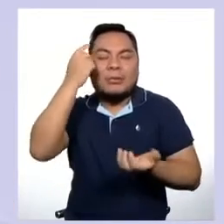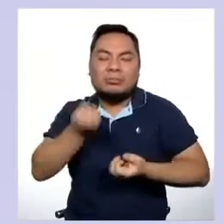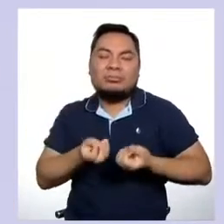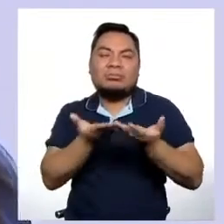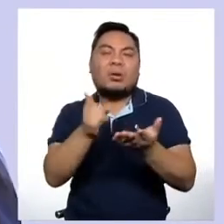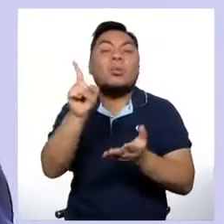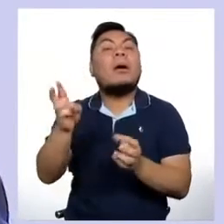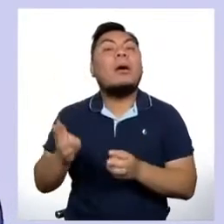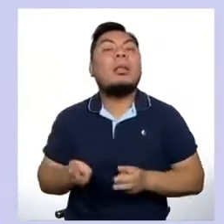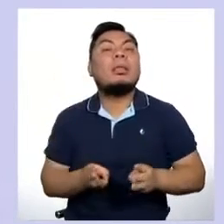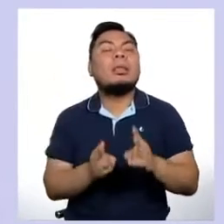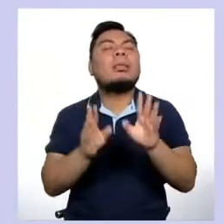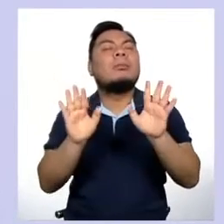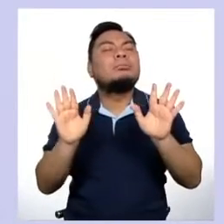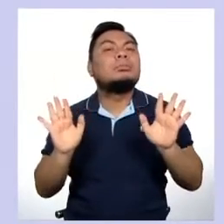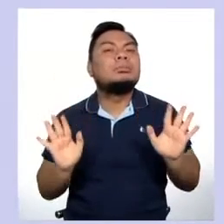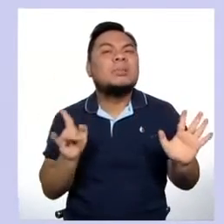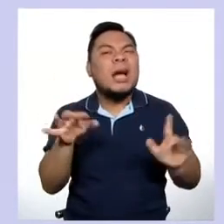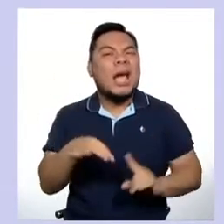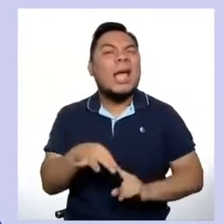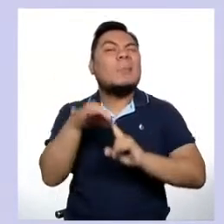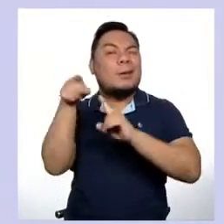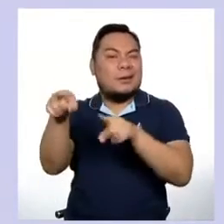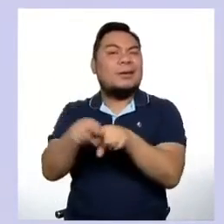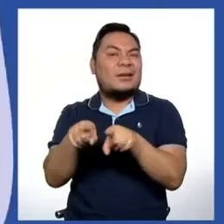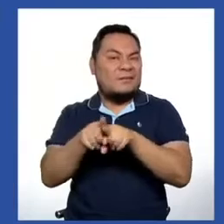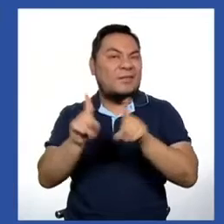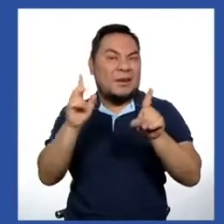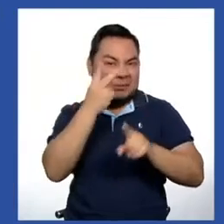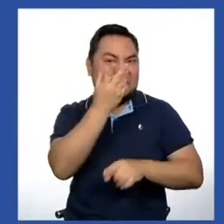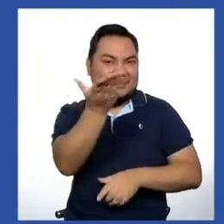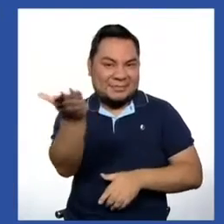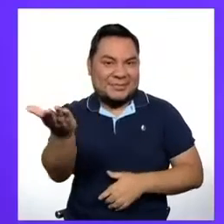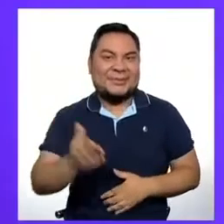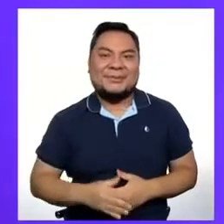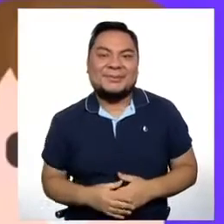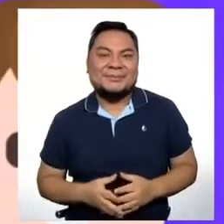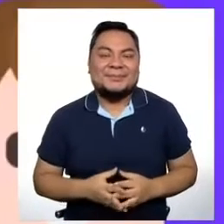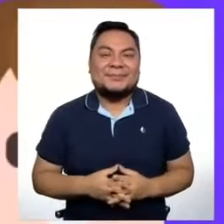manera muy, pero muy especial también. ¡Vamos a verlo!